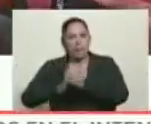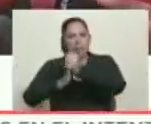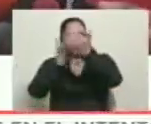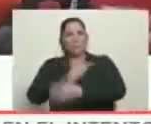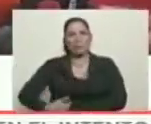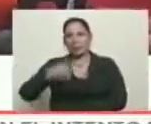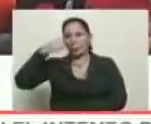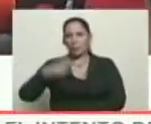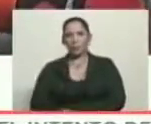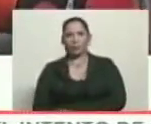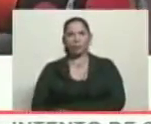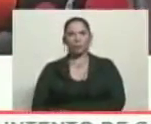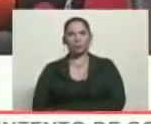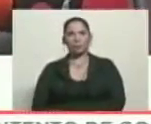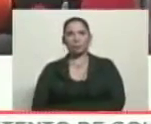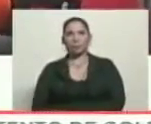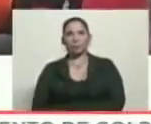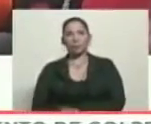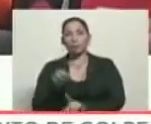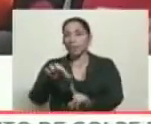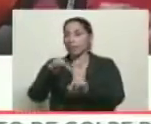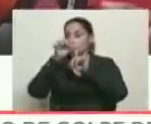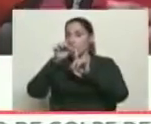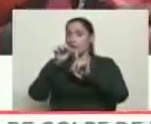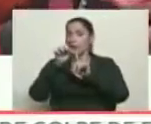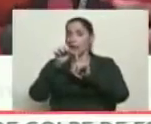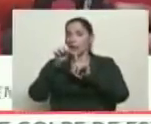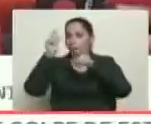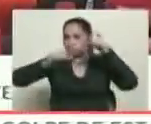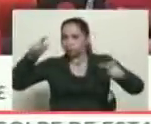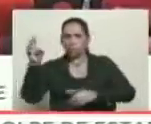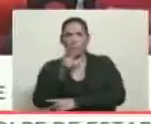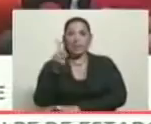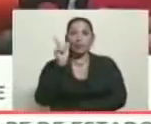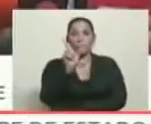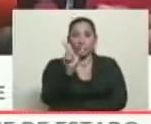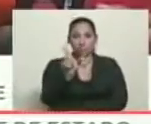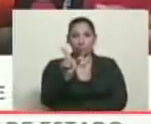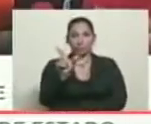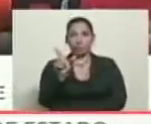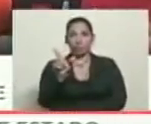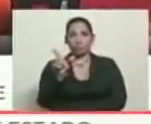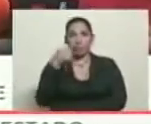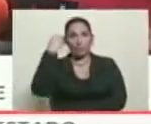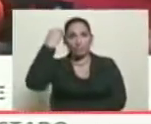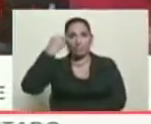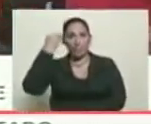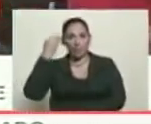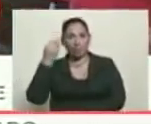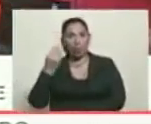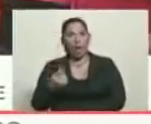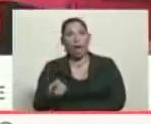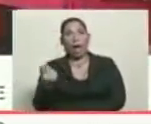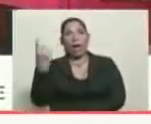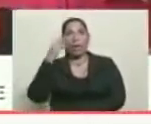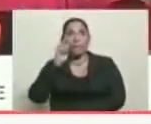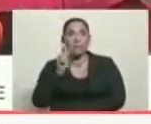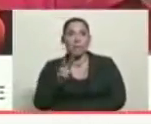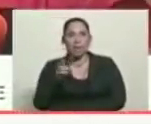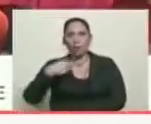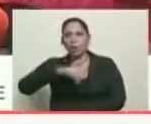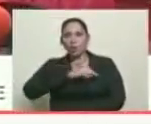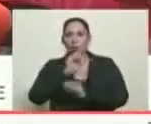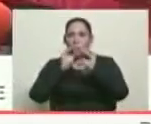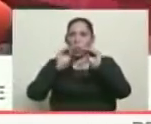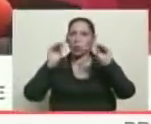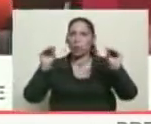la República Bolivariana de Venezuela, electo por todos los venezolanos. El partido, creo que lo vieron ayer, nosotros apenas convocamos a